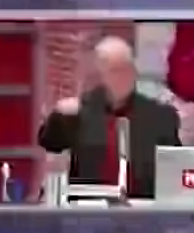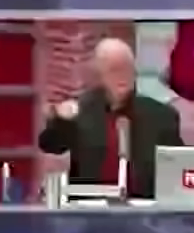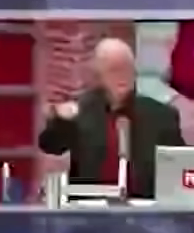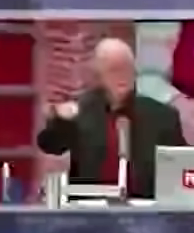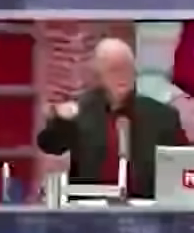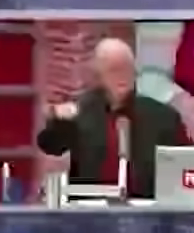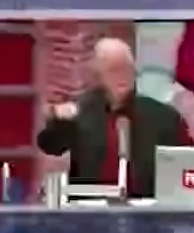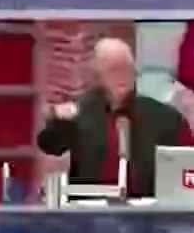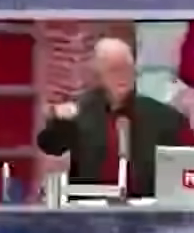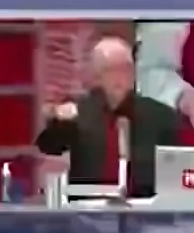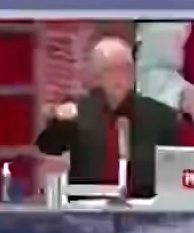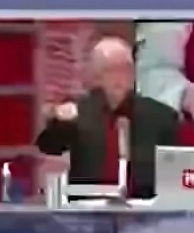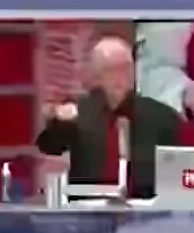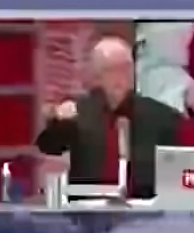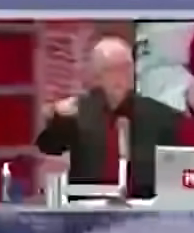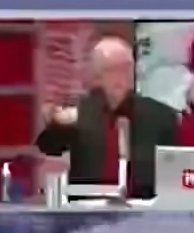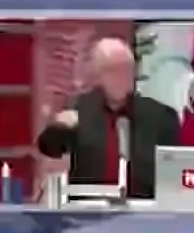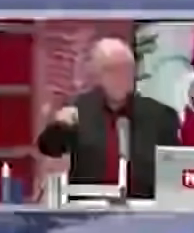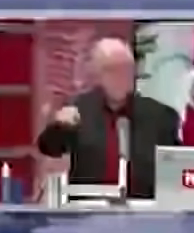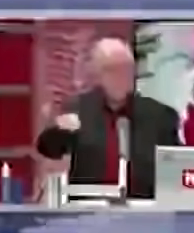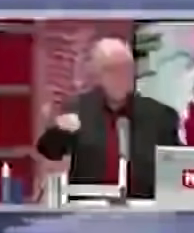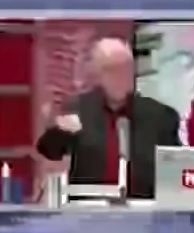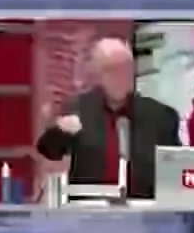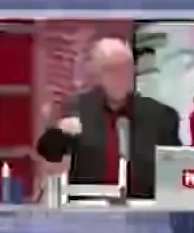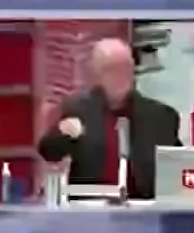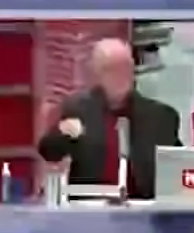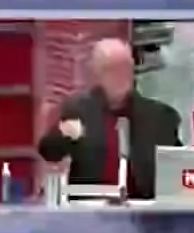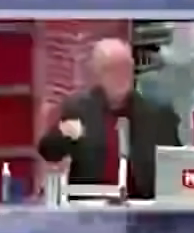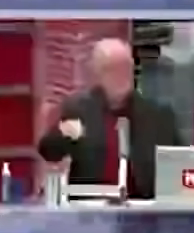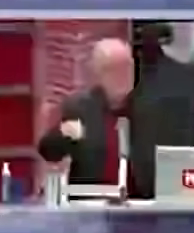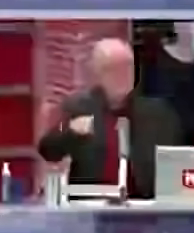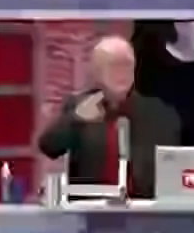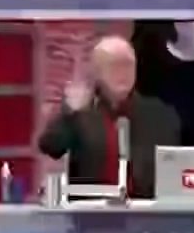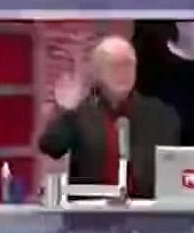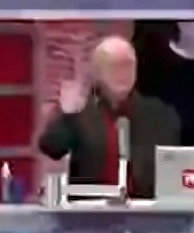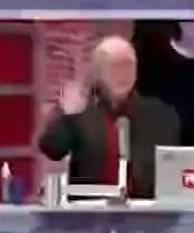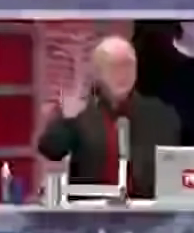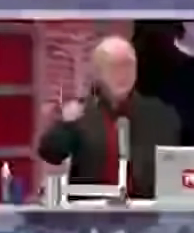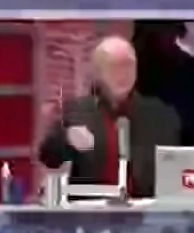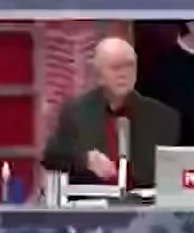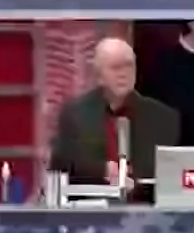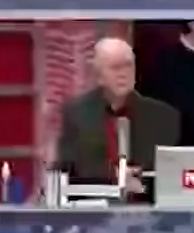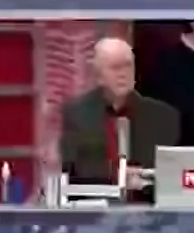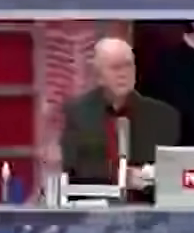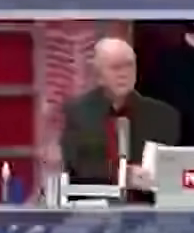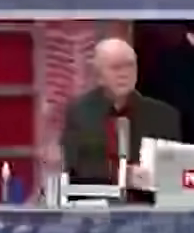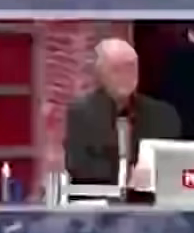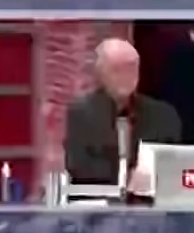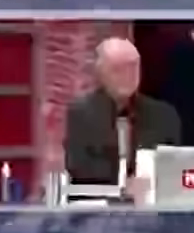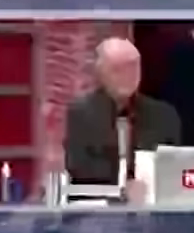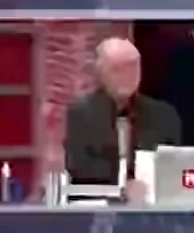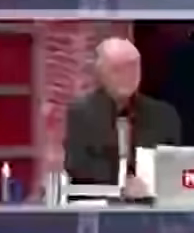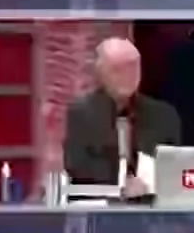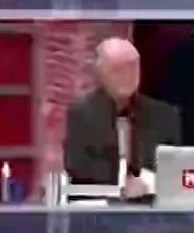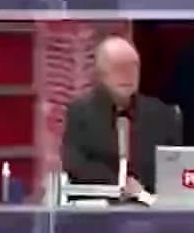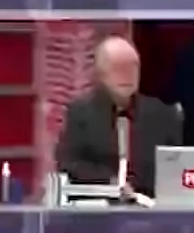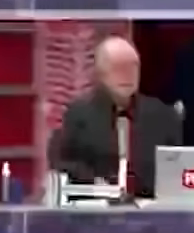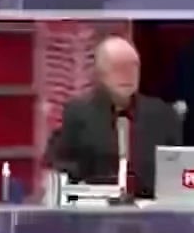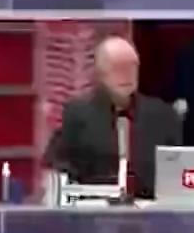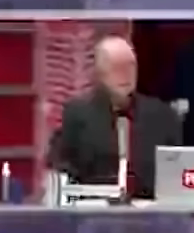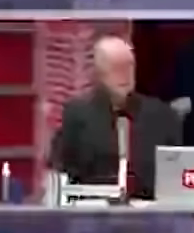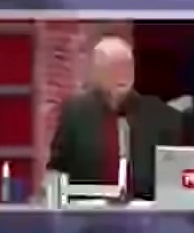Salcedo con la señorita Mónica Yaya. Ya. Nadie se opone. Pero resulta que el novio ya